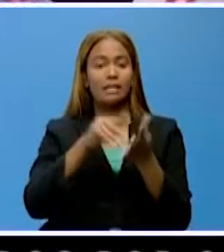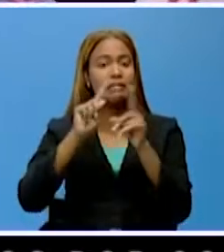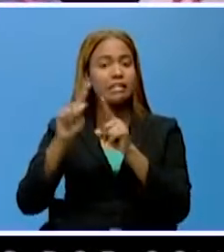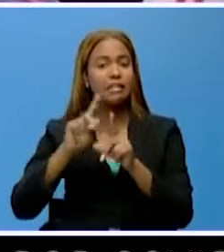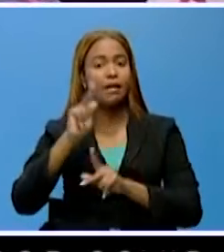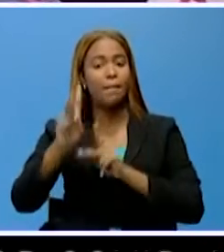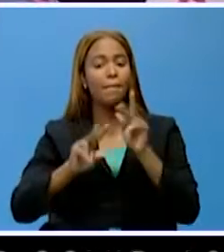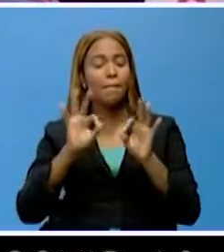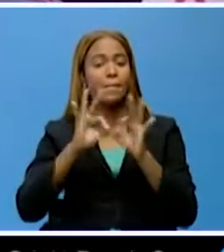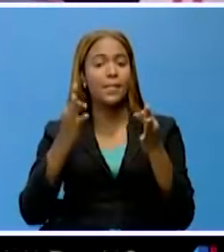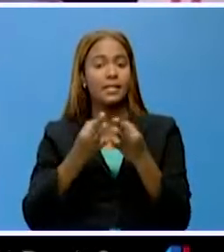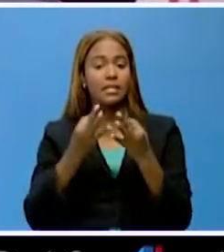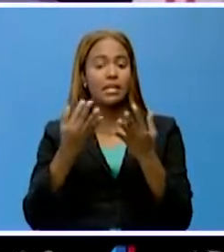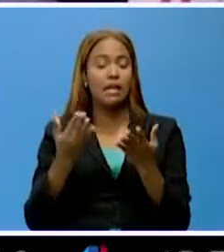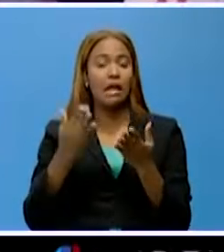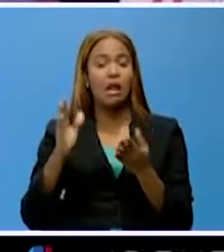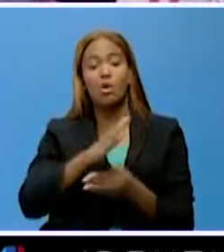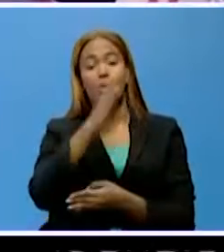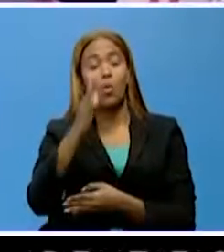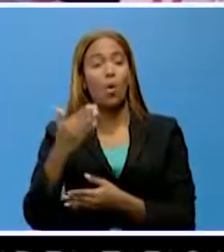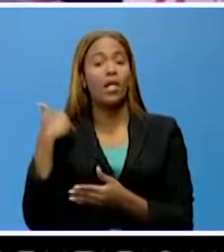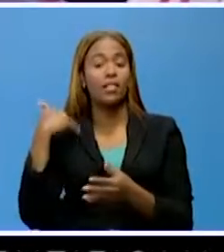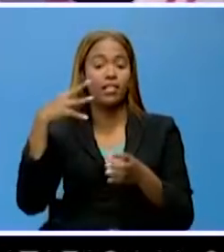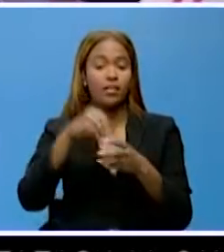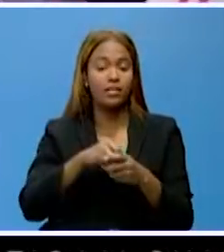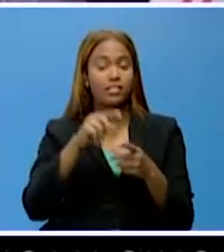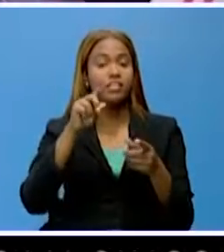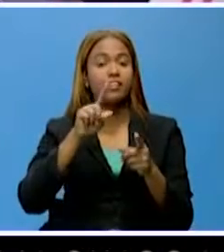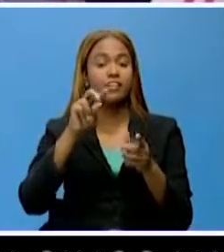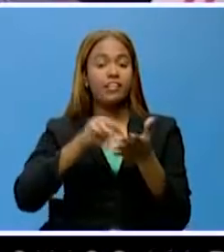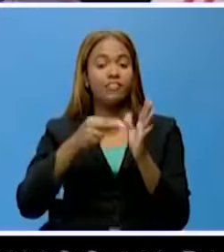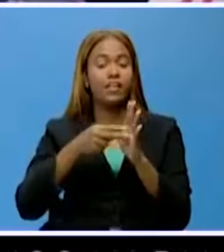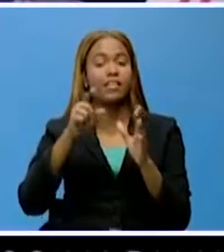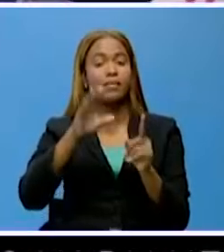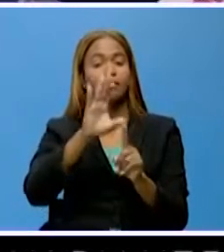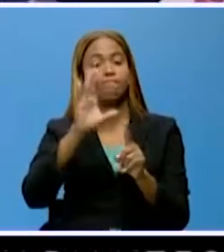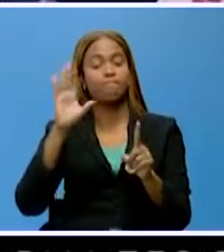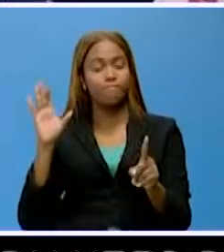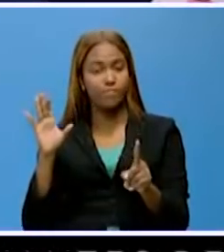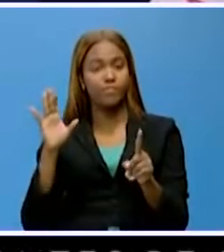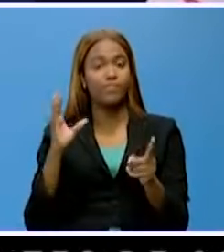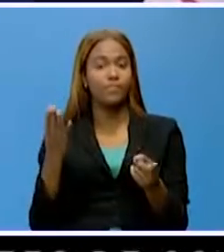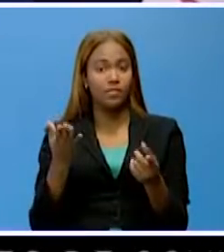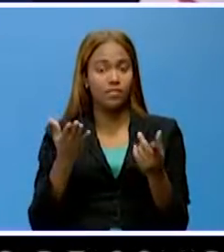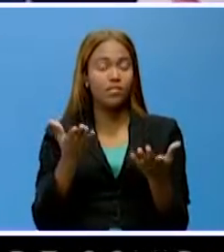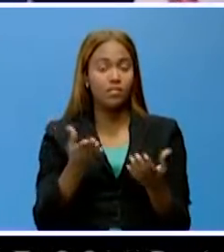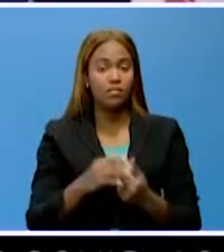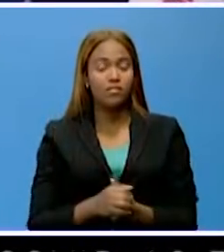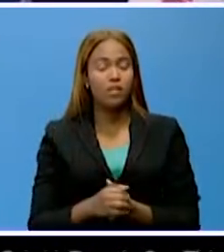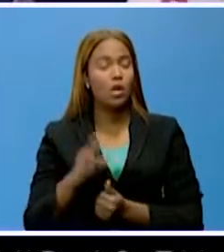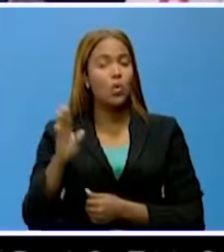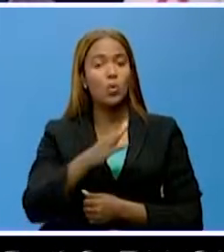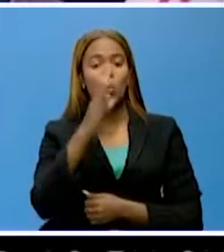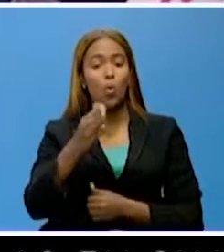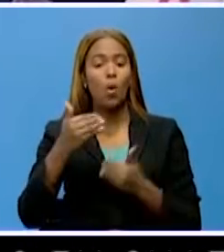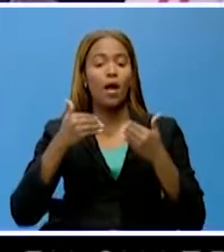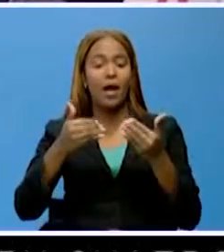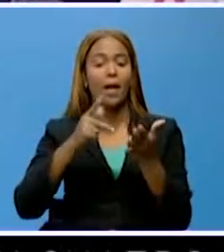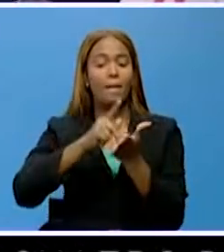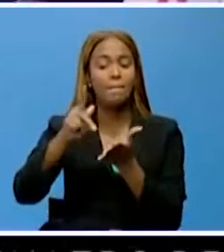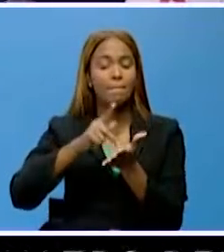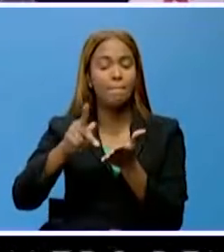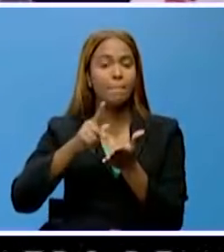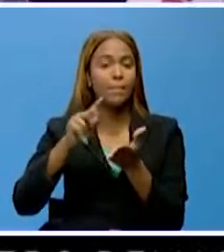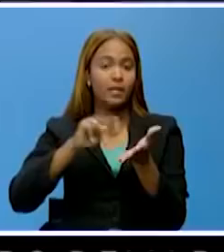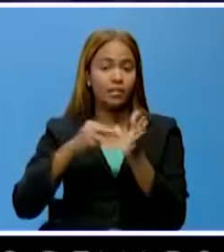de beneficiarios que nunca transaron, entonces eso hay que excluirlo. Se está en esa fase, han sido excluidos. Nunca transaron, entonces como tal se supone